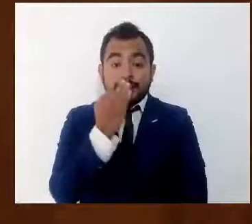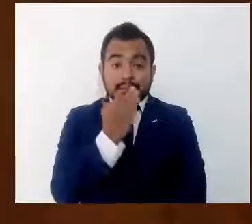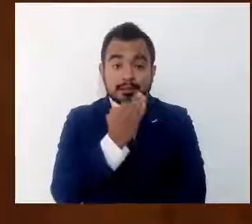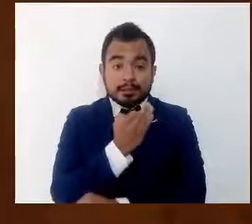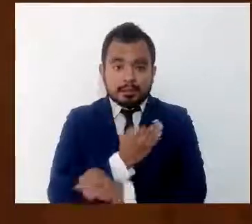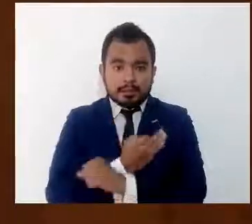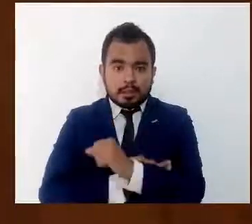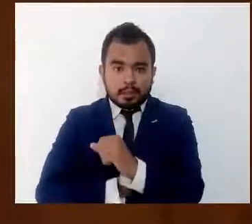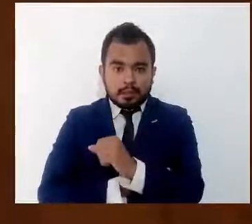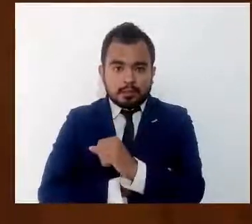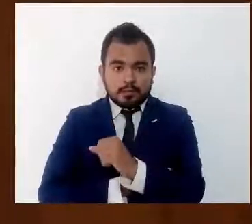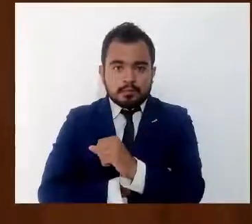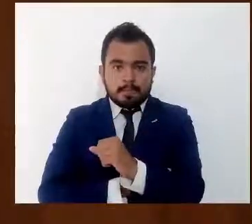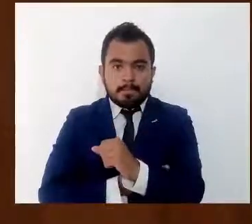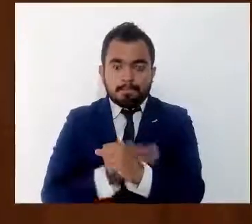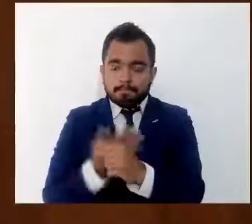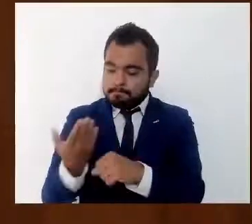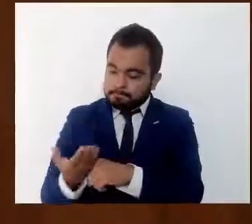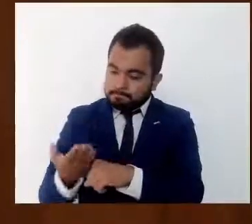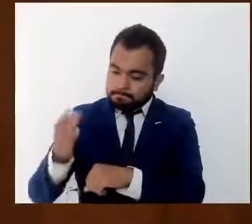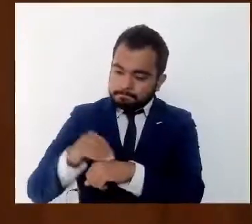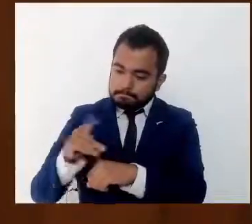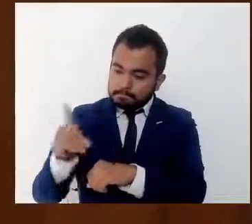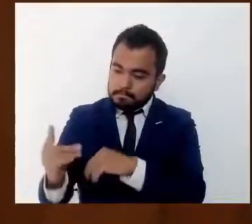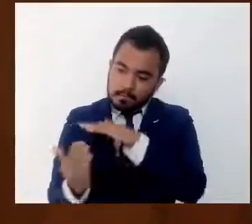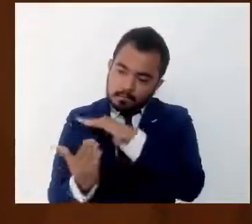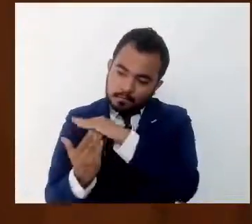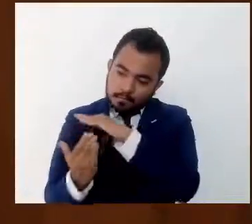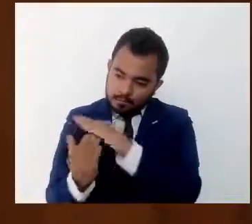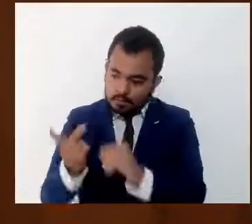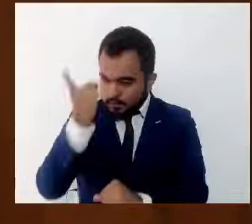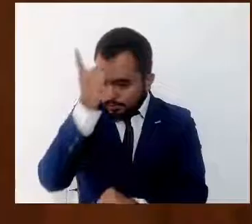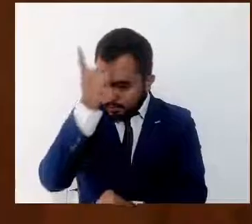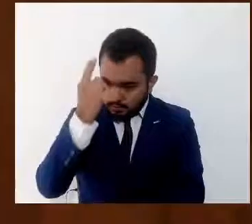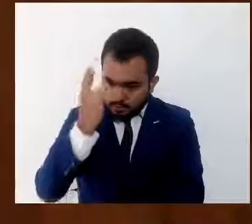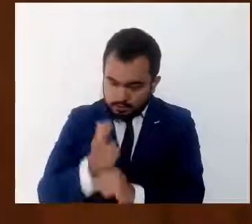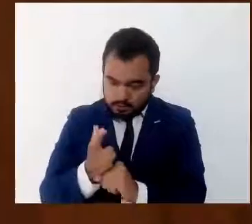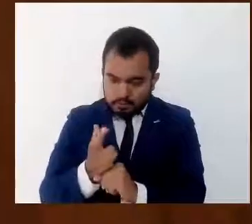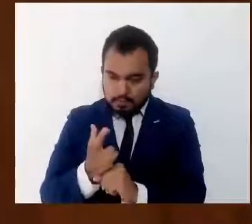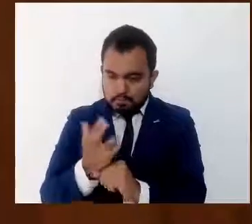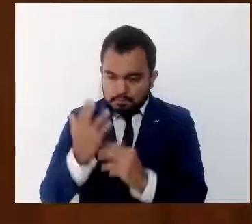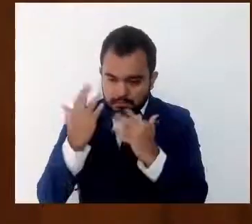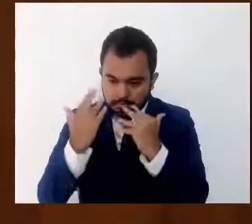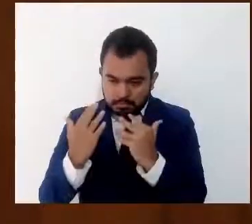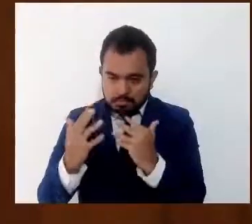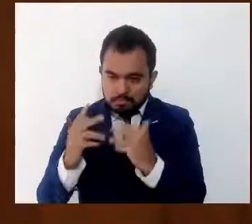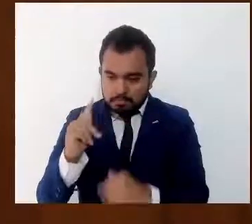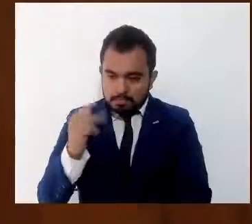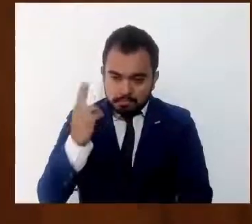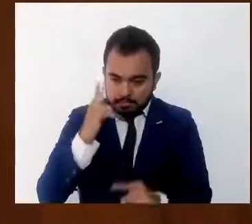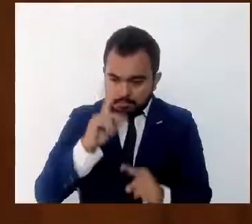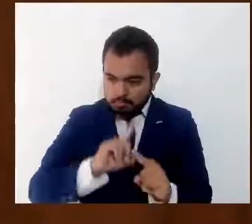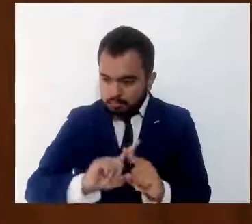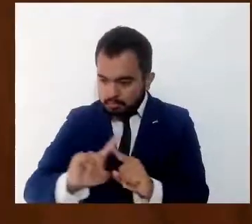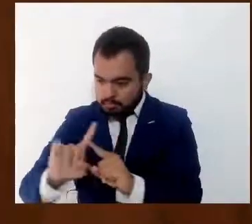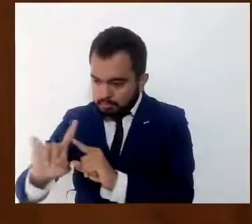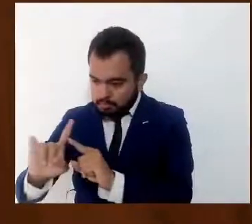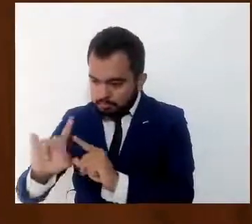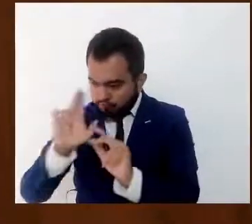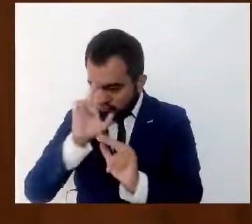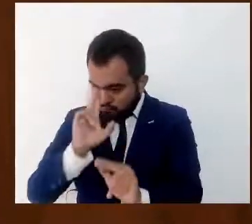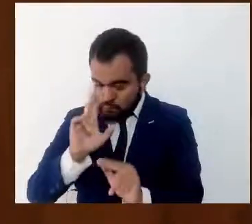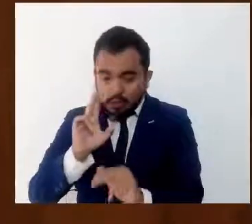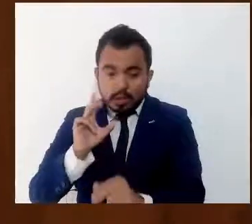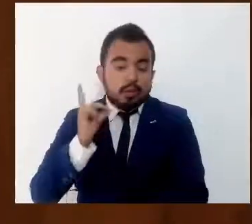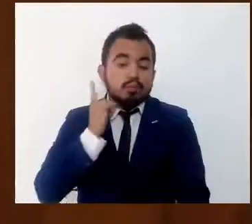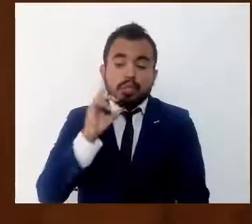Con la venia de la mesa directiva, honorable asamblea y medios de comunicación, el diputado Enrique Vargas del Villar y el de La